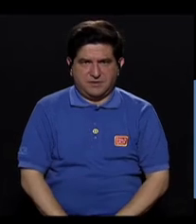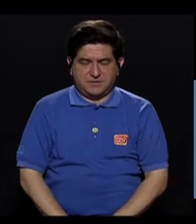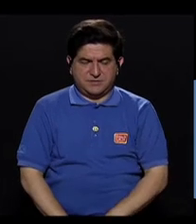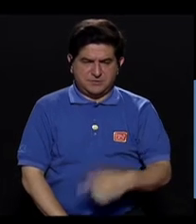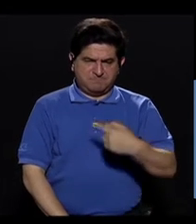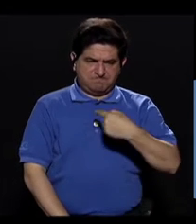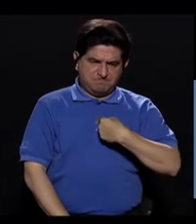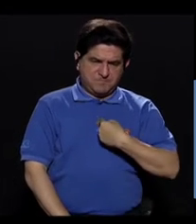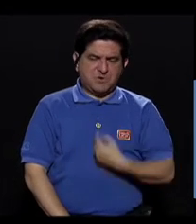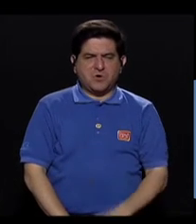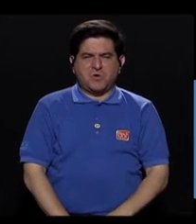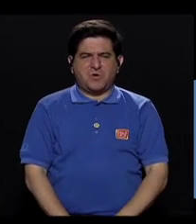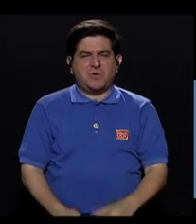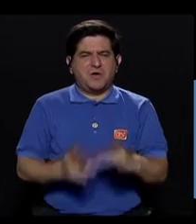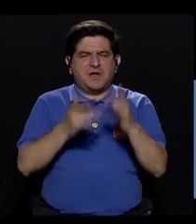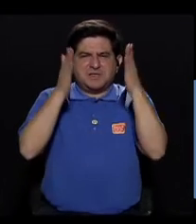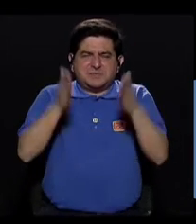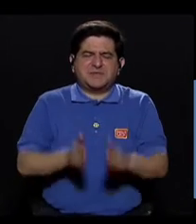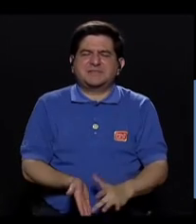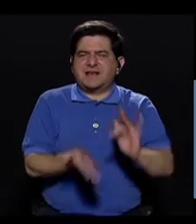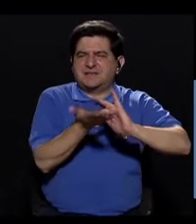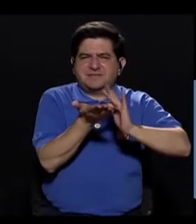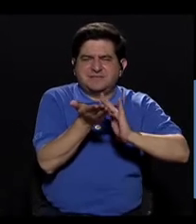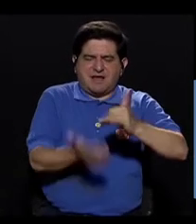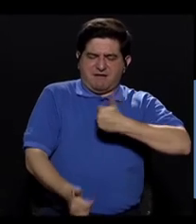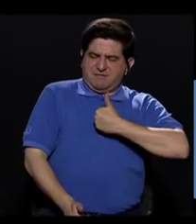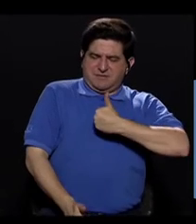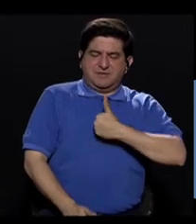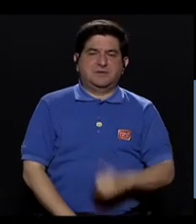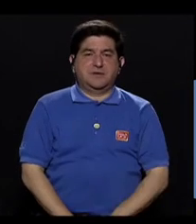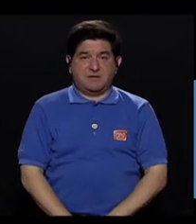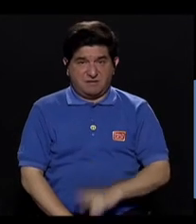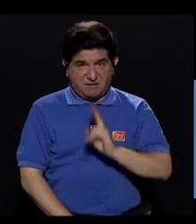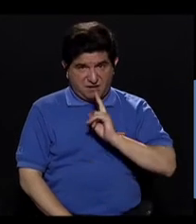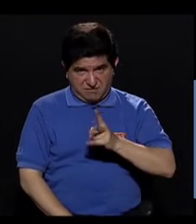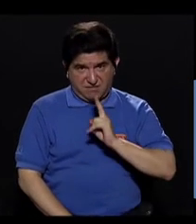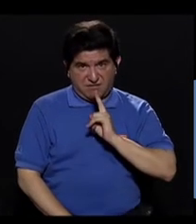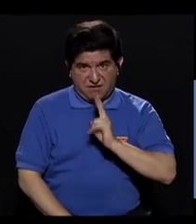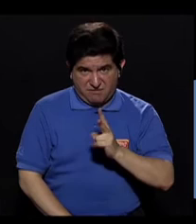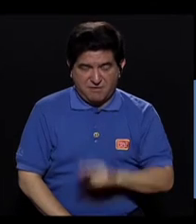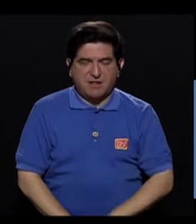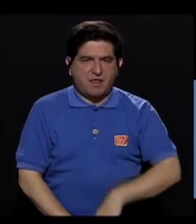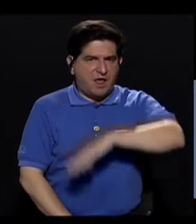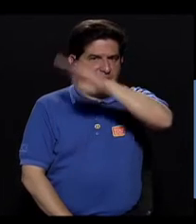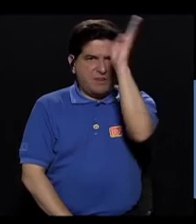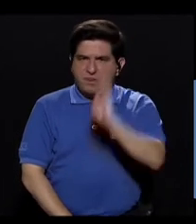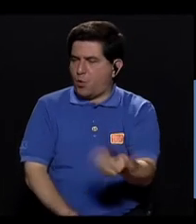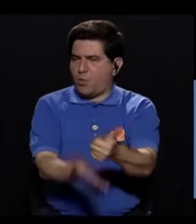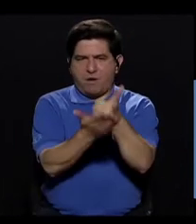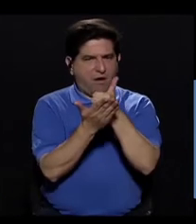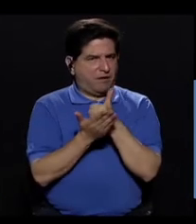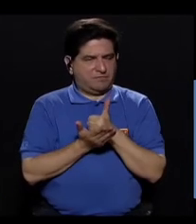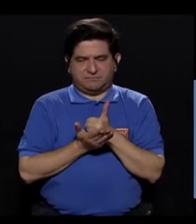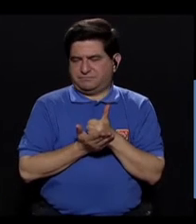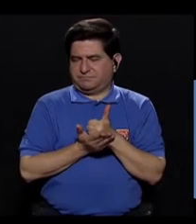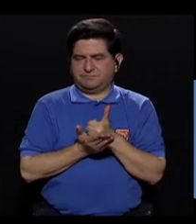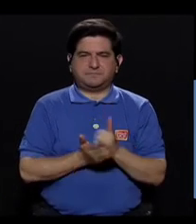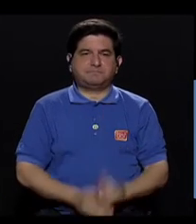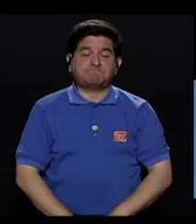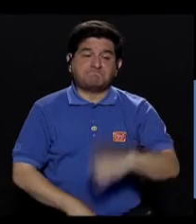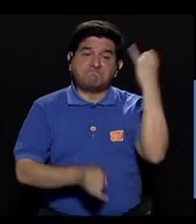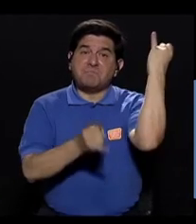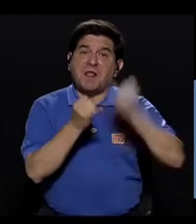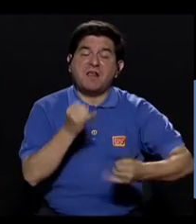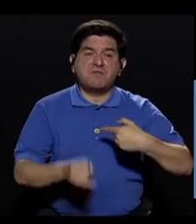realidad nunca me ayudó. Al final me sentí completamente aislado de todo y de todos.